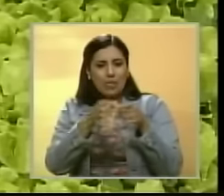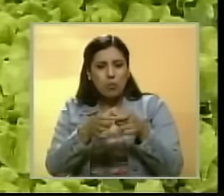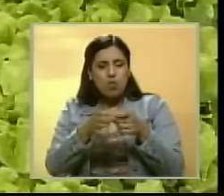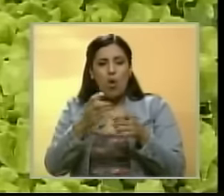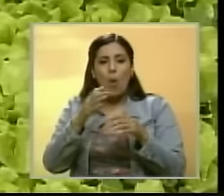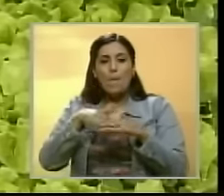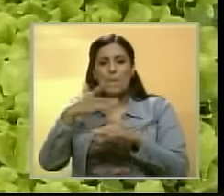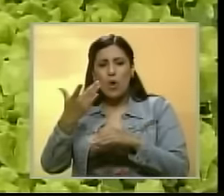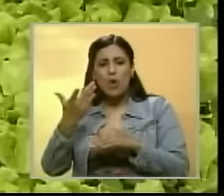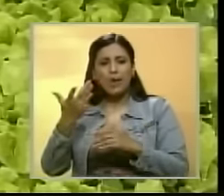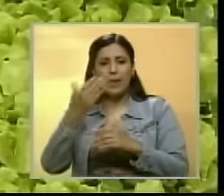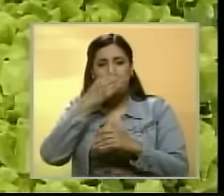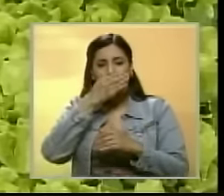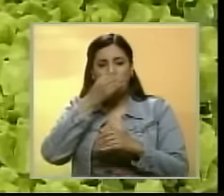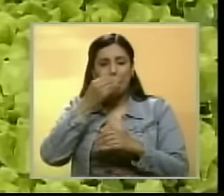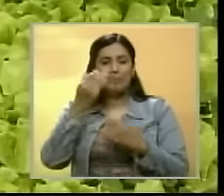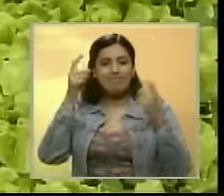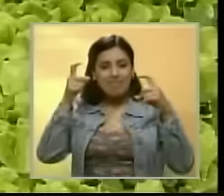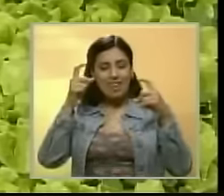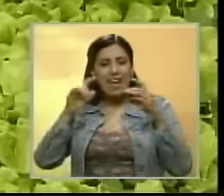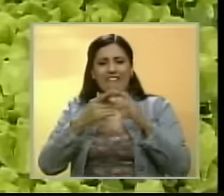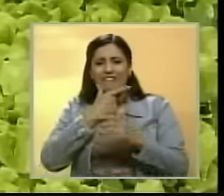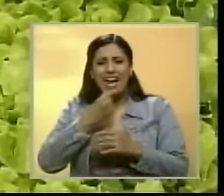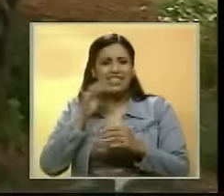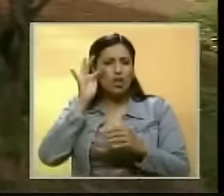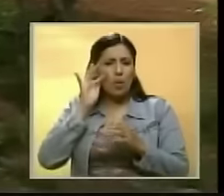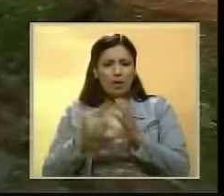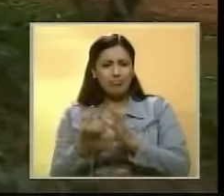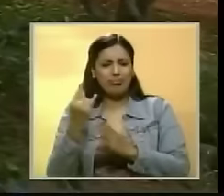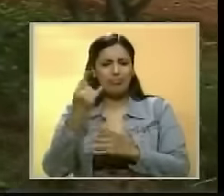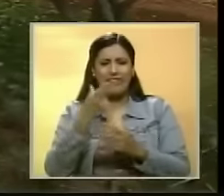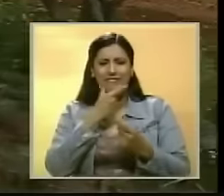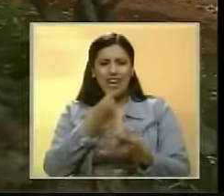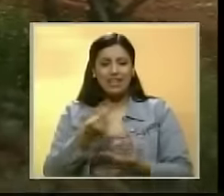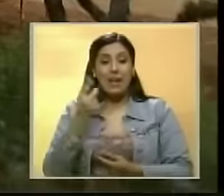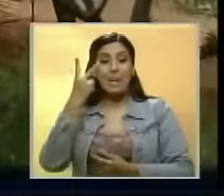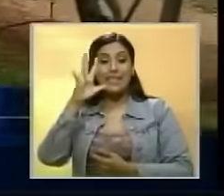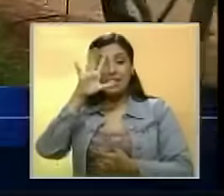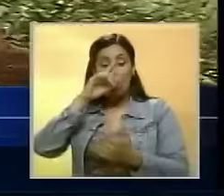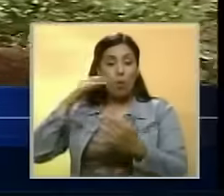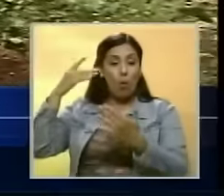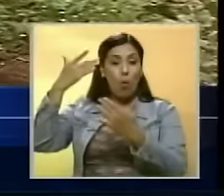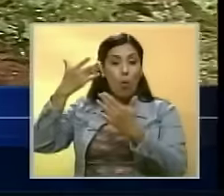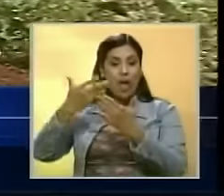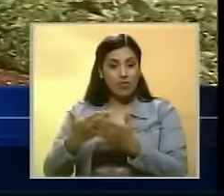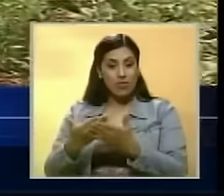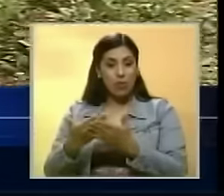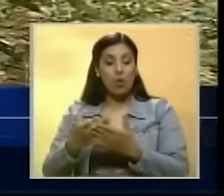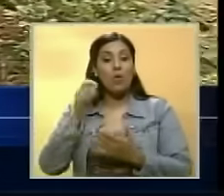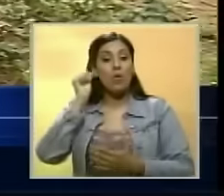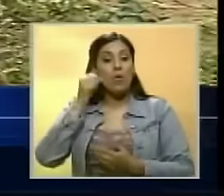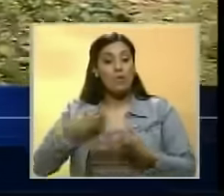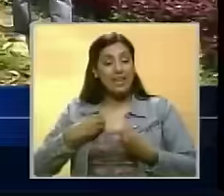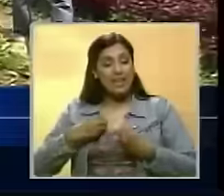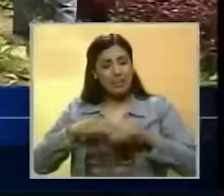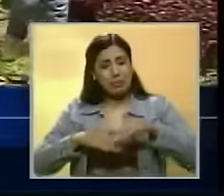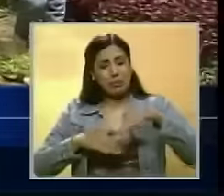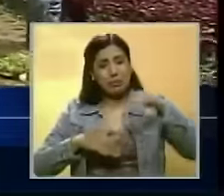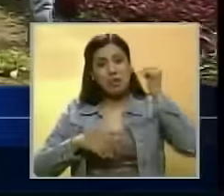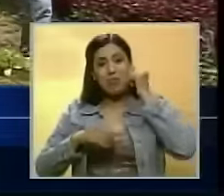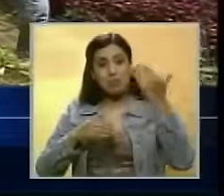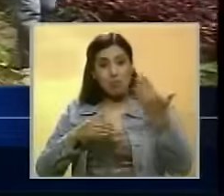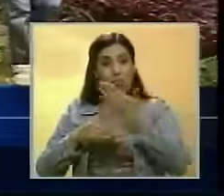porque con se produce muy fácilmente 25 años un cuarto de siglo una vida entera lleva